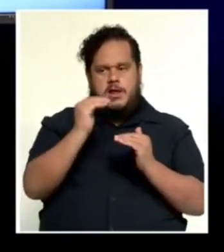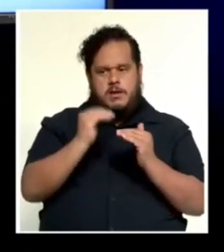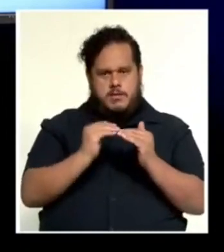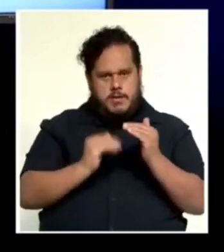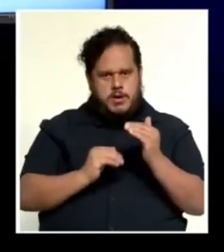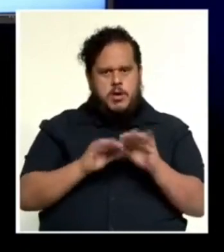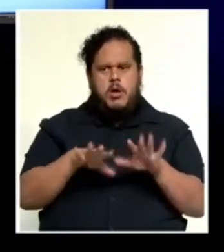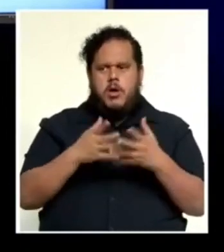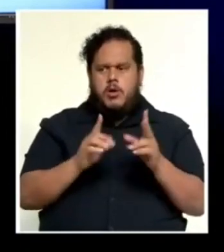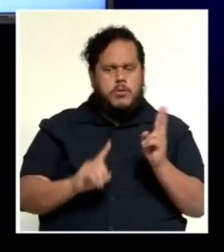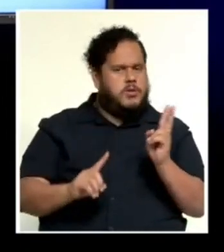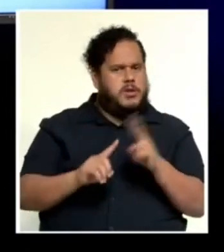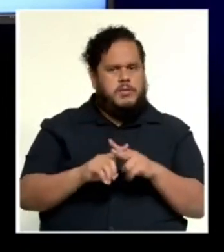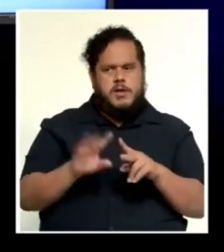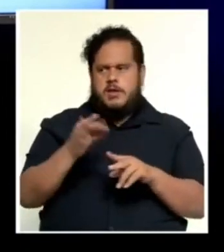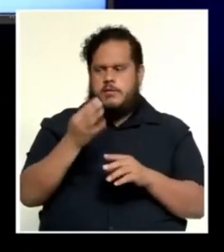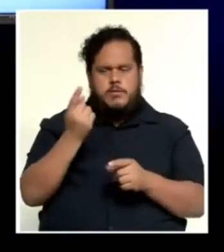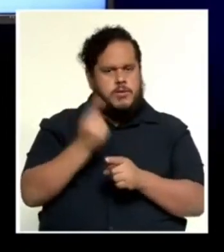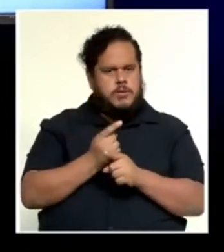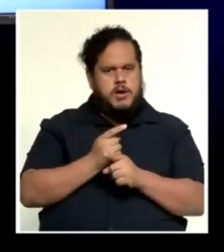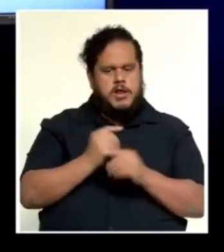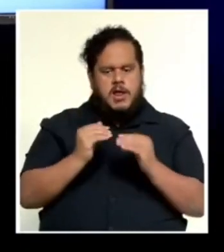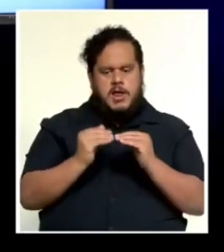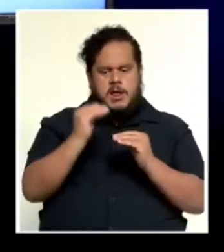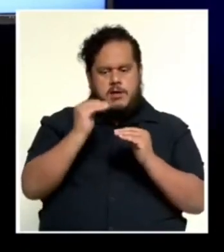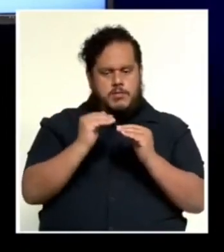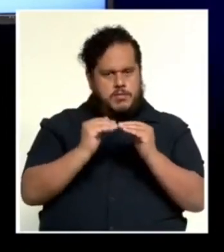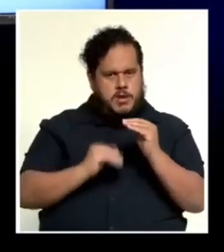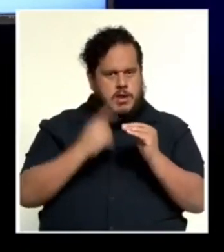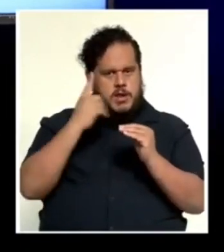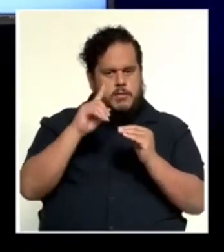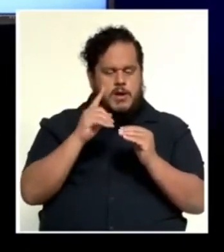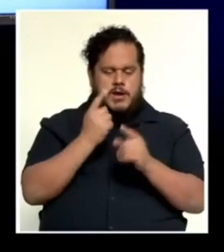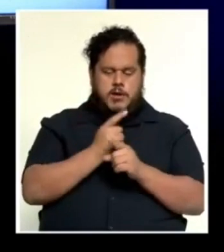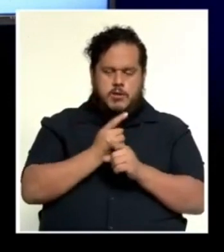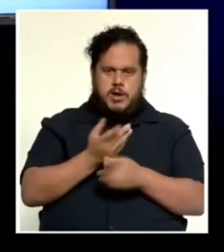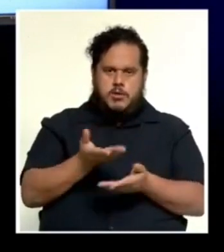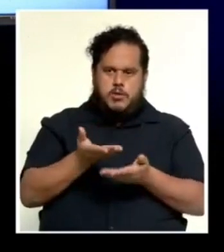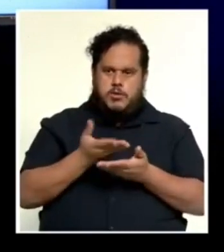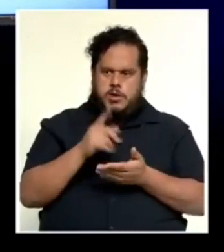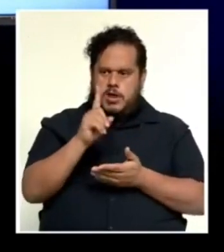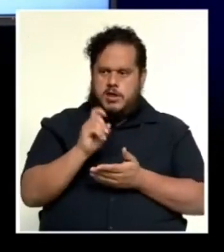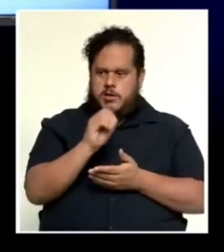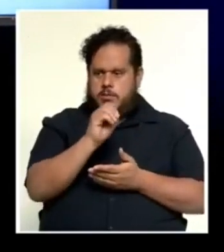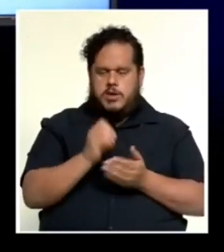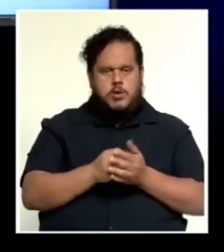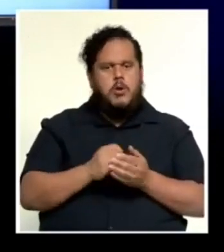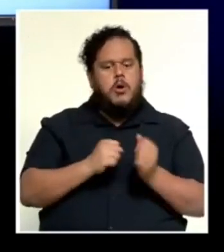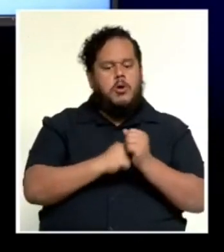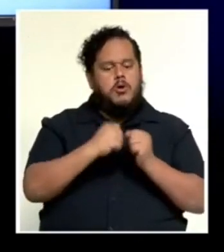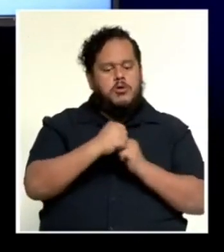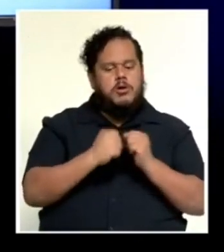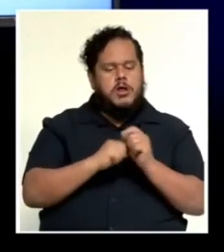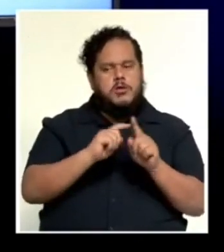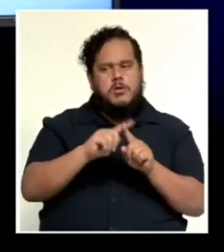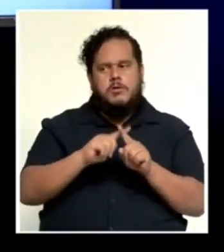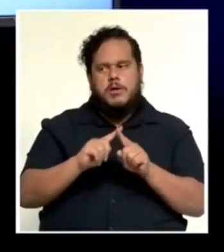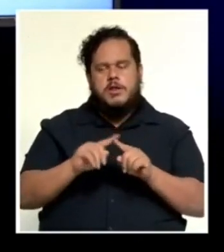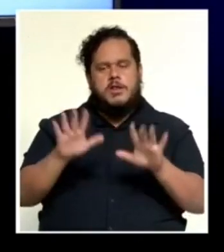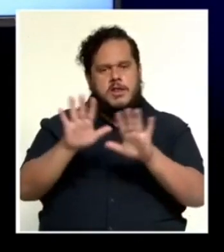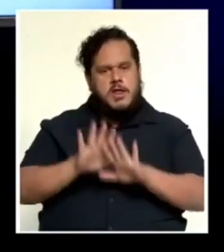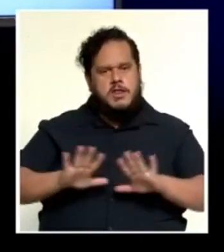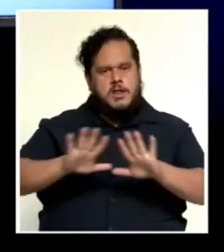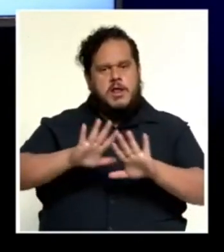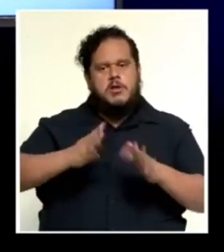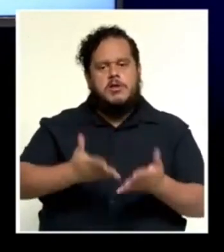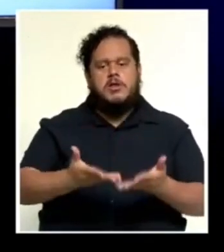¿Cómo se aplica de manera adecuada el margen de error para que efectivamente nos dé 100%? Construyendo diferentes escenarios que nos den